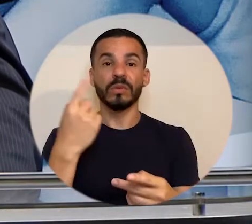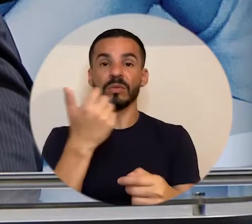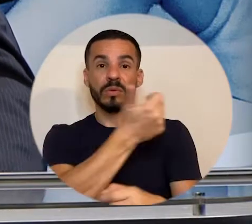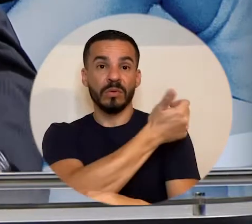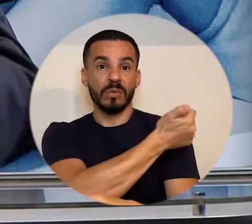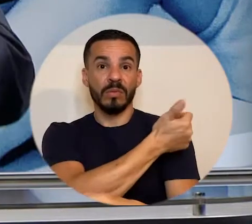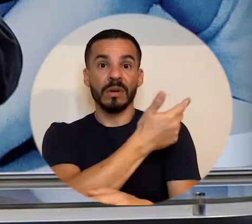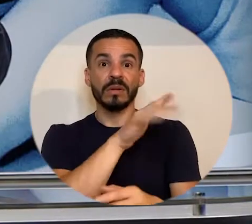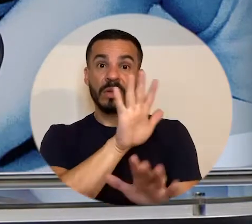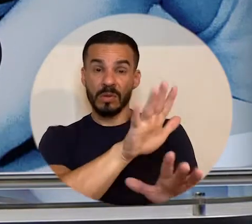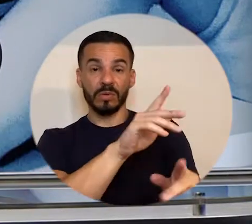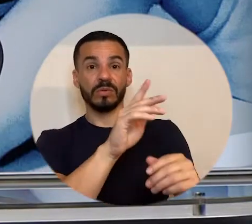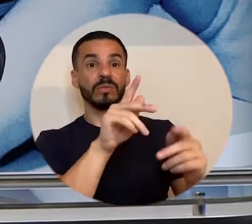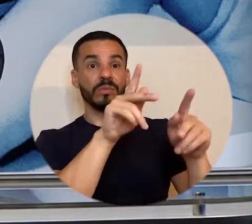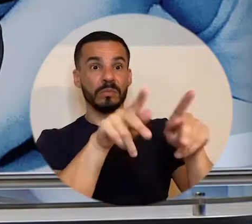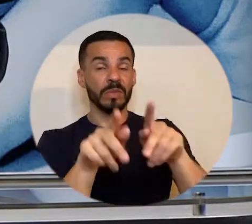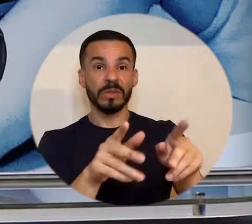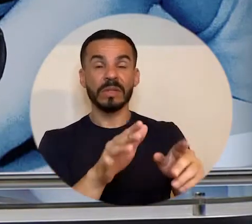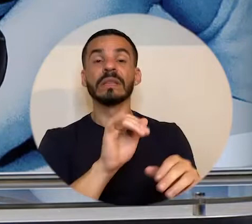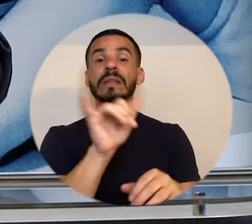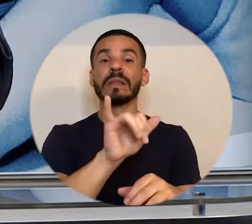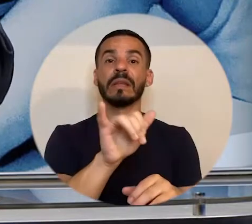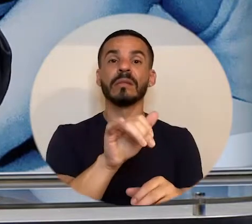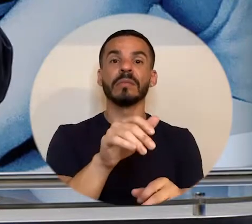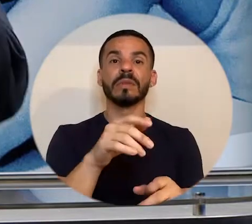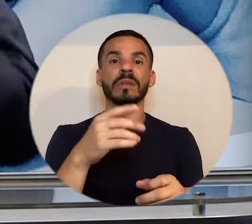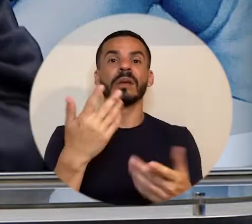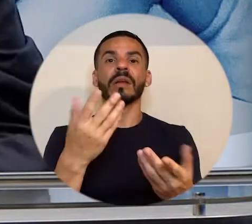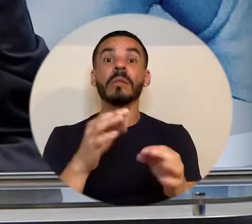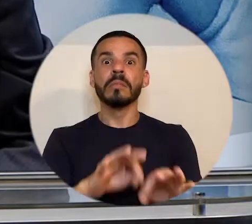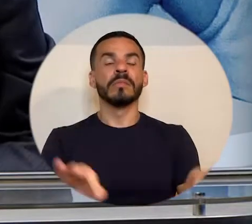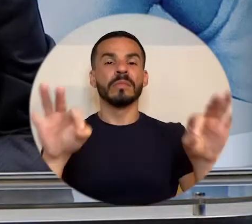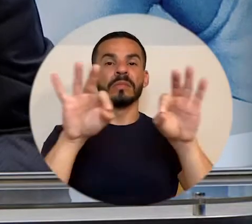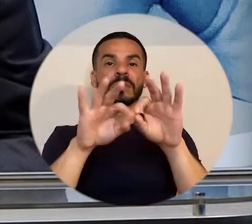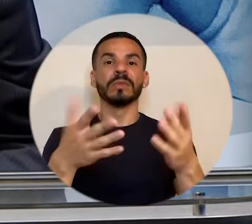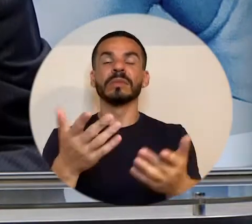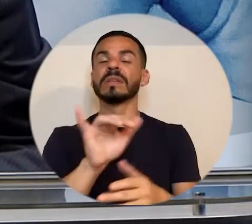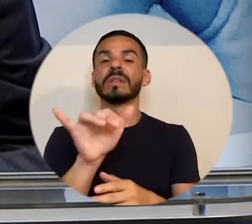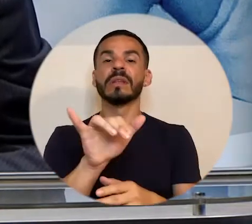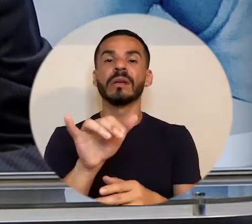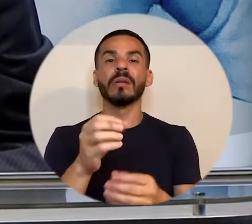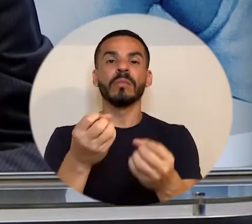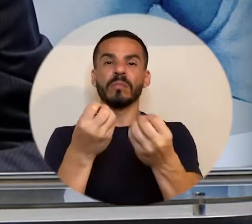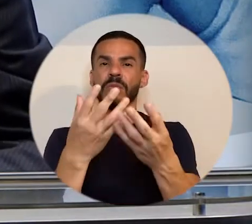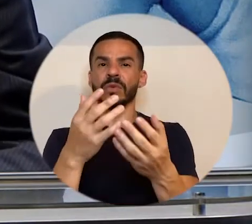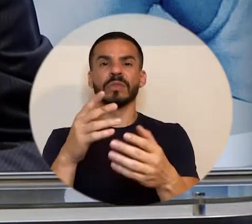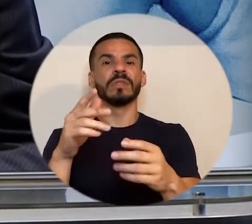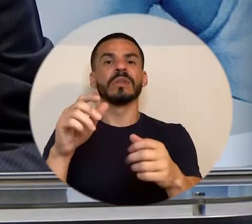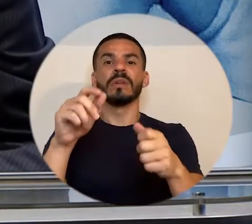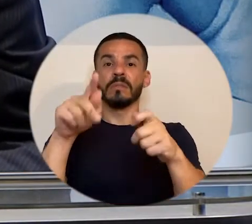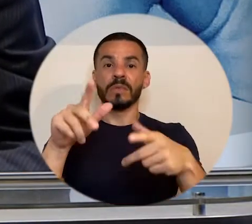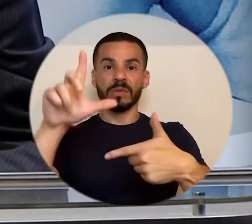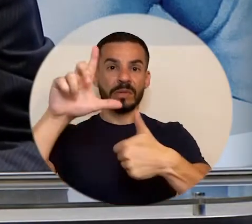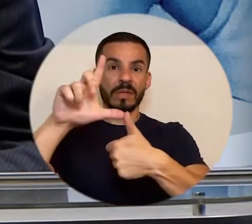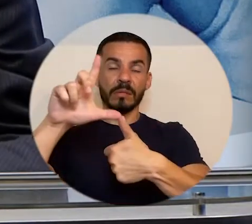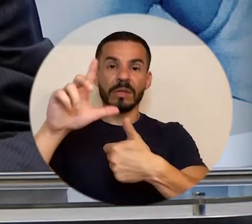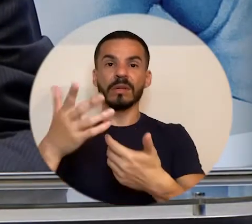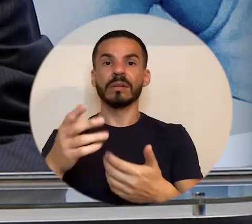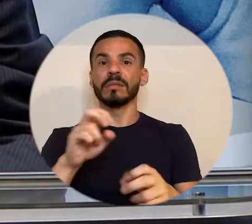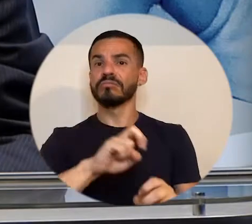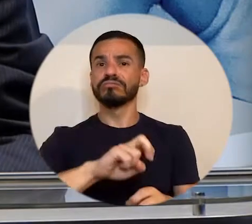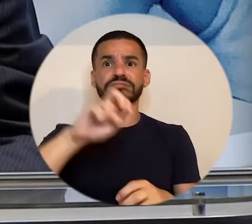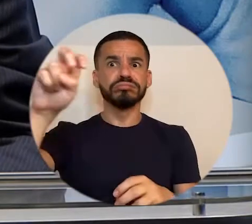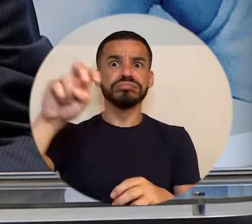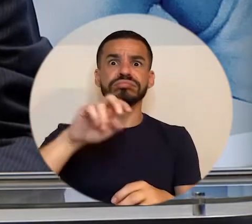directo. Y no solo están vacunando a su gente, sino que están vacunando, lo que es más importante, también a mucha gente de América